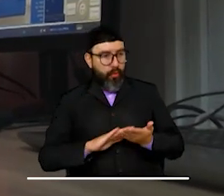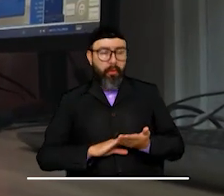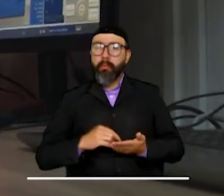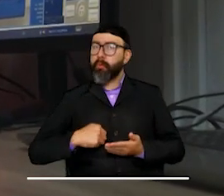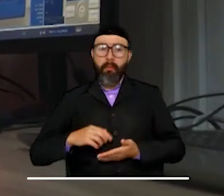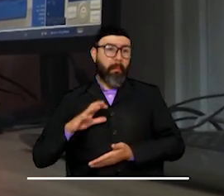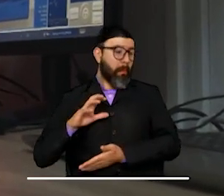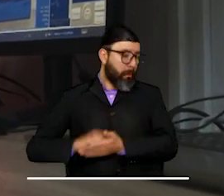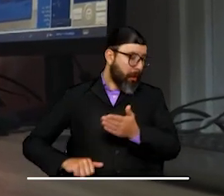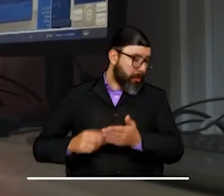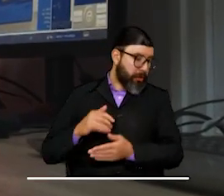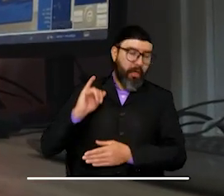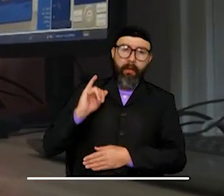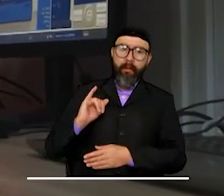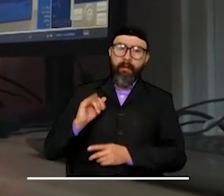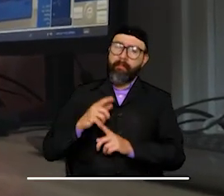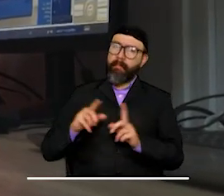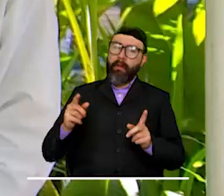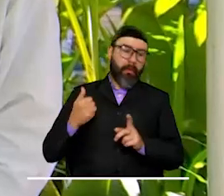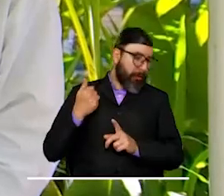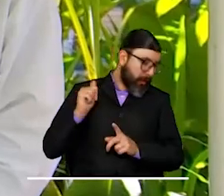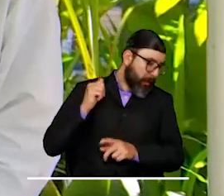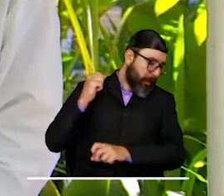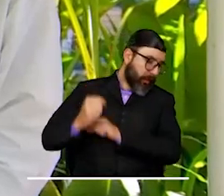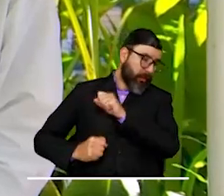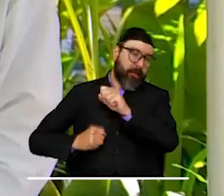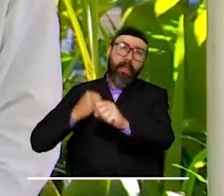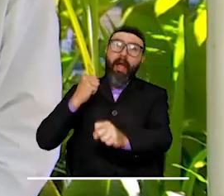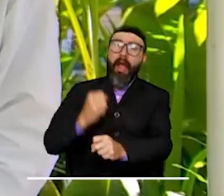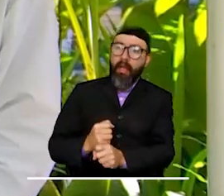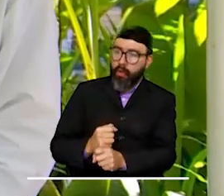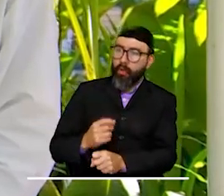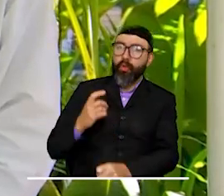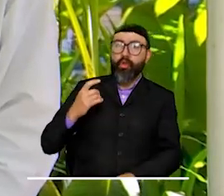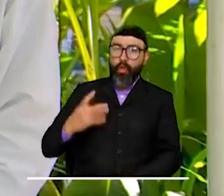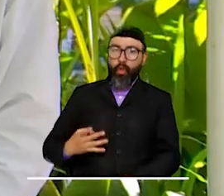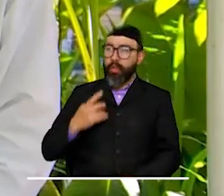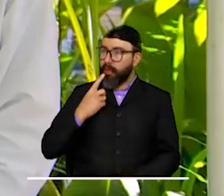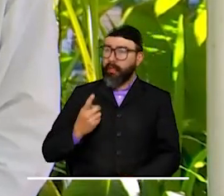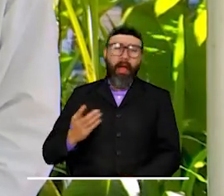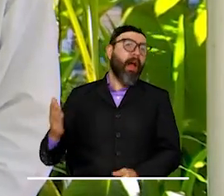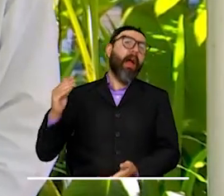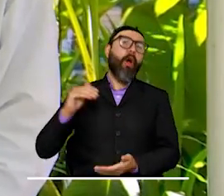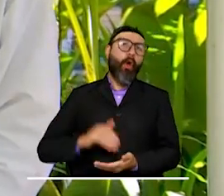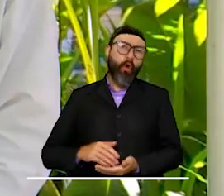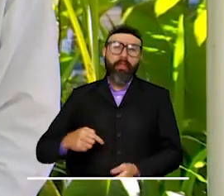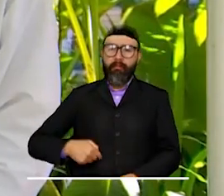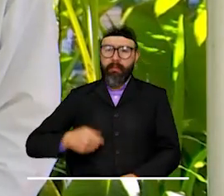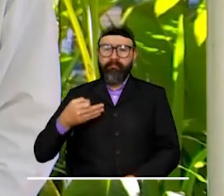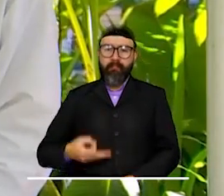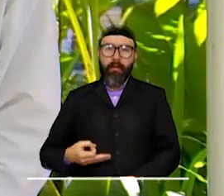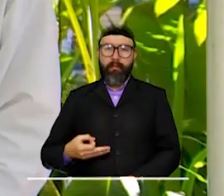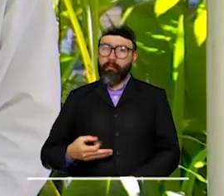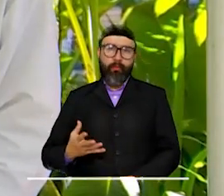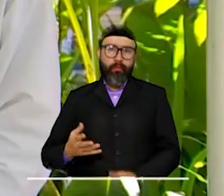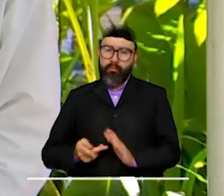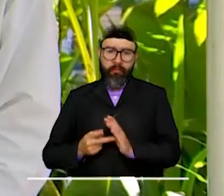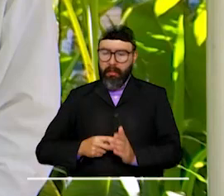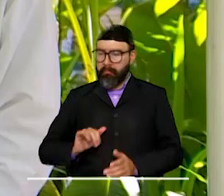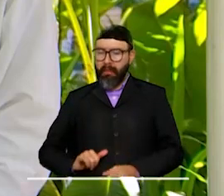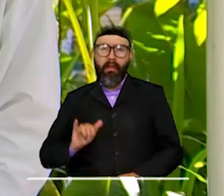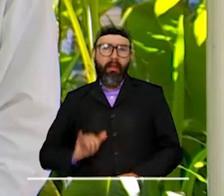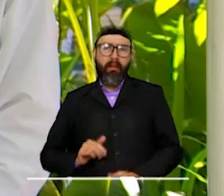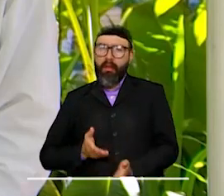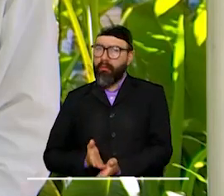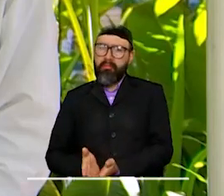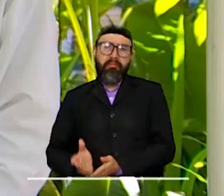sacaron. Si después a los 10 años le da un dolor, lo más seguro es que va a decir, me volvieron a dar los cálculos. Yo los invito para